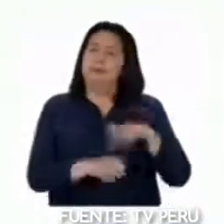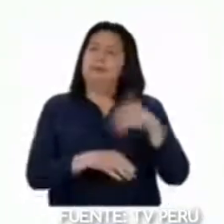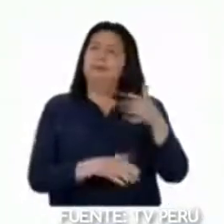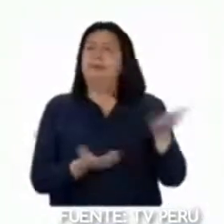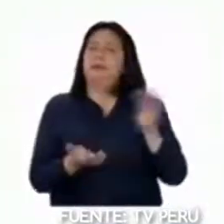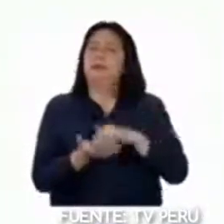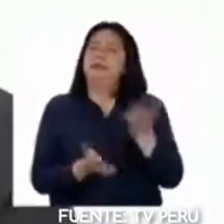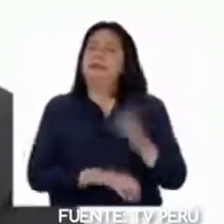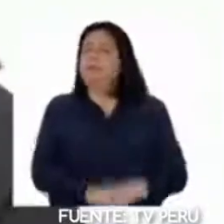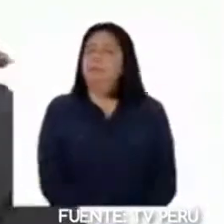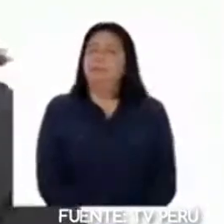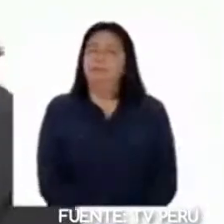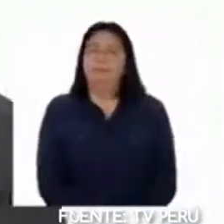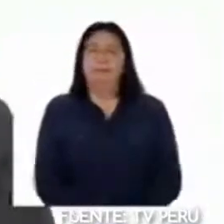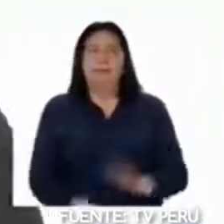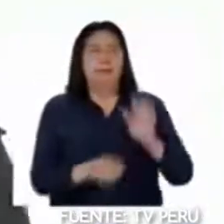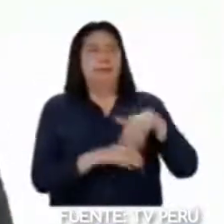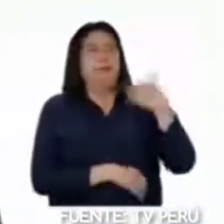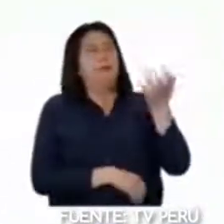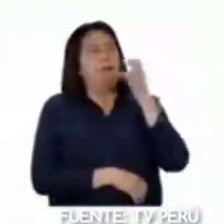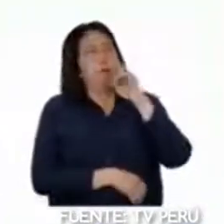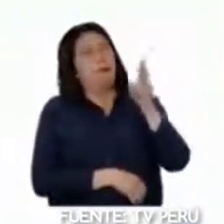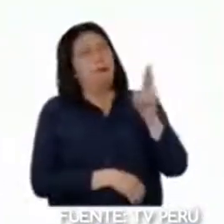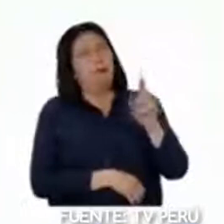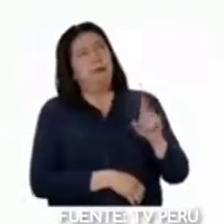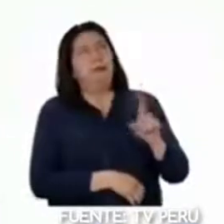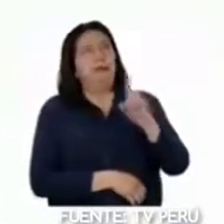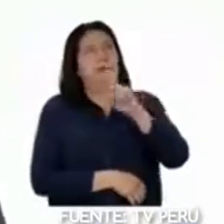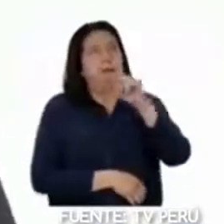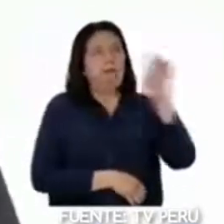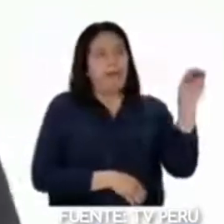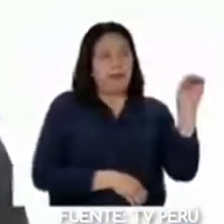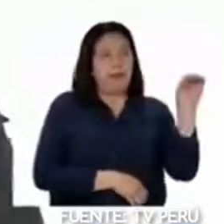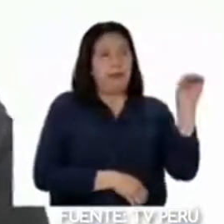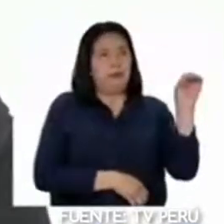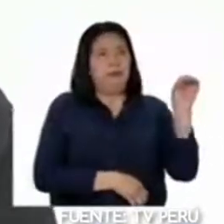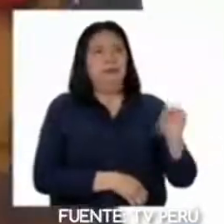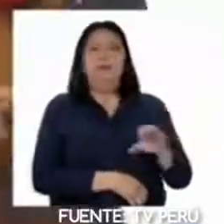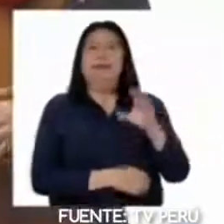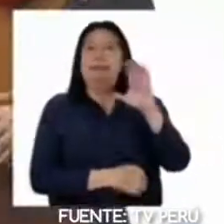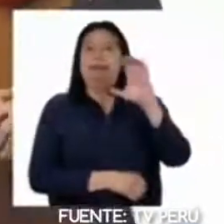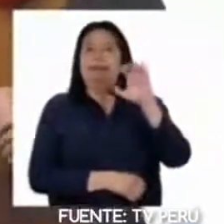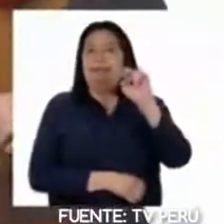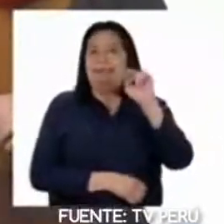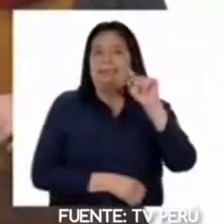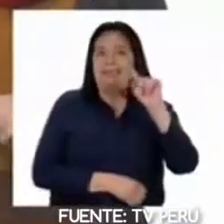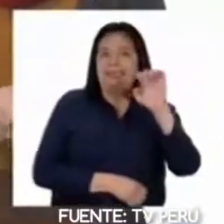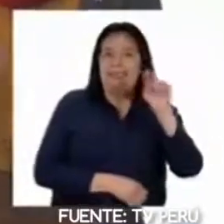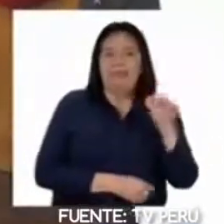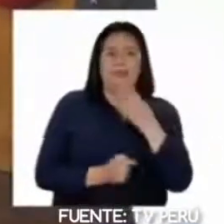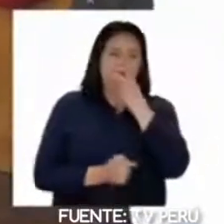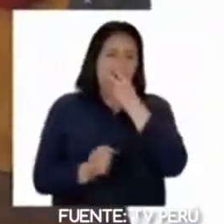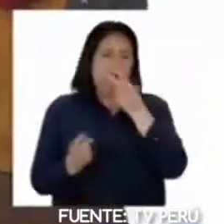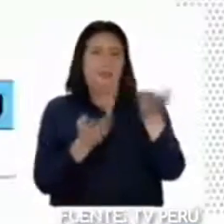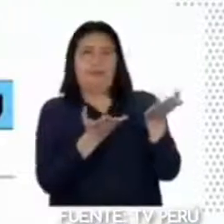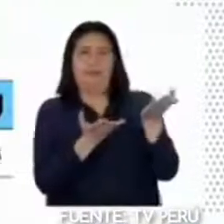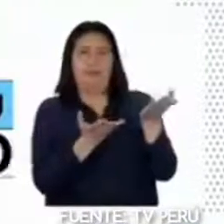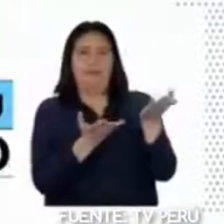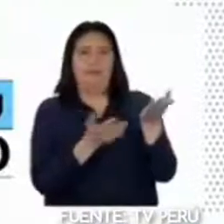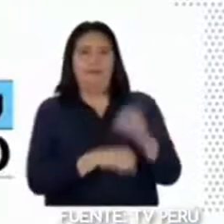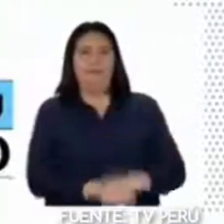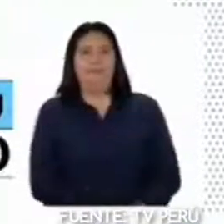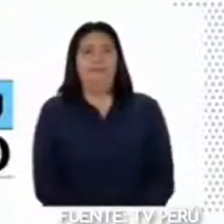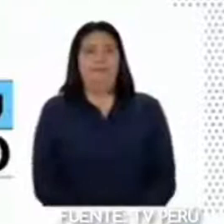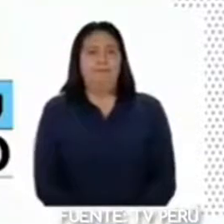Luego, ¿qué más vimos? Posteriormente vimos que 100 manzanas forman una centena. Y se representaría así en el